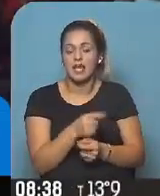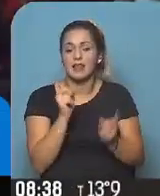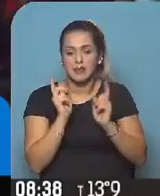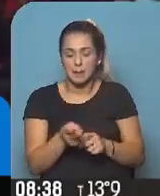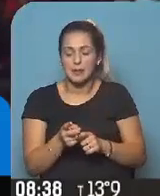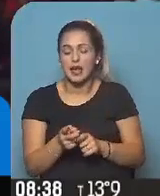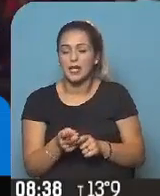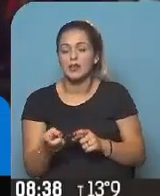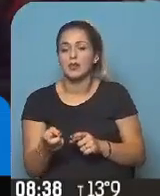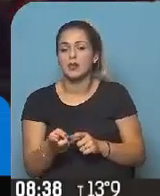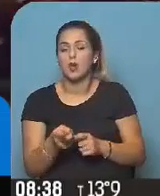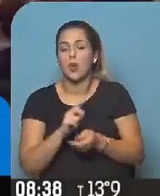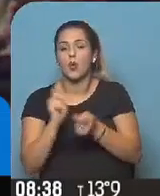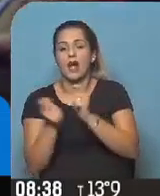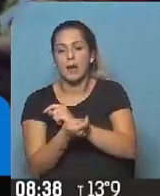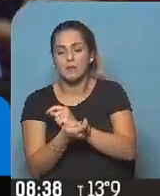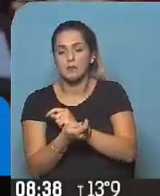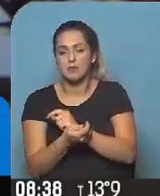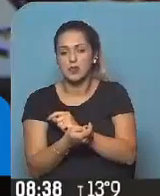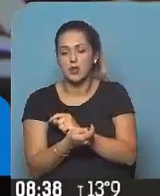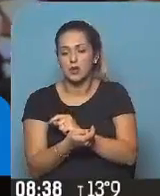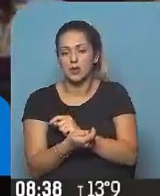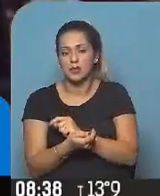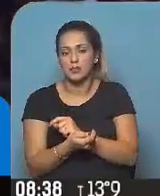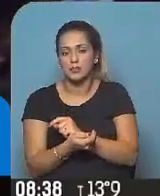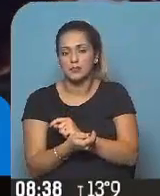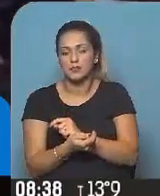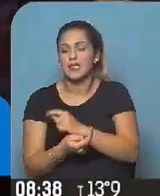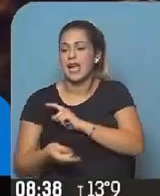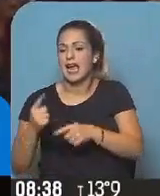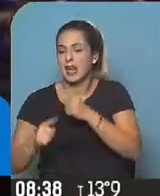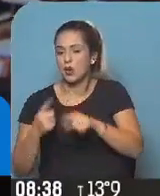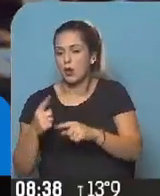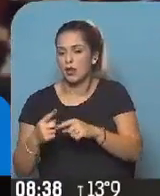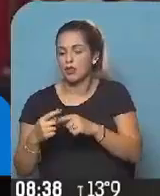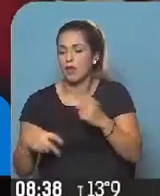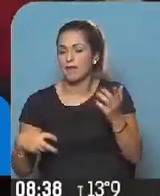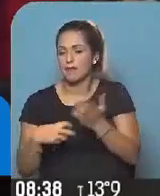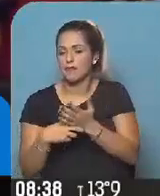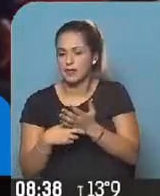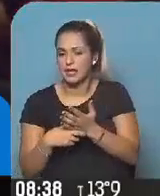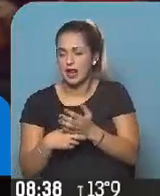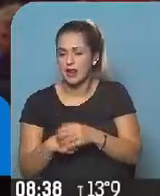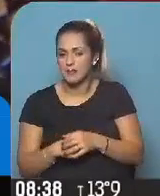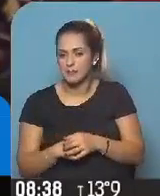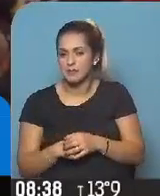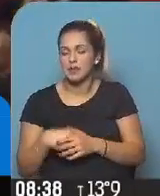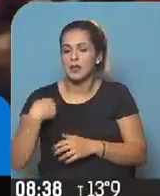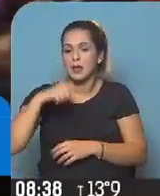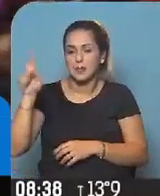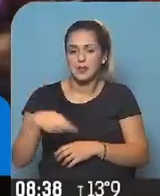también una modificación al acuerdo fiscal que venía